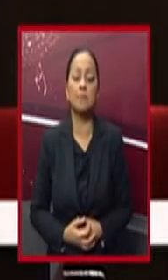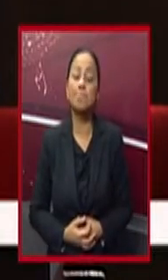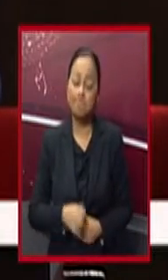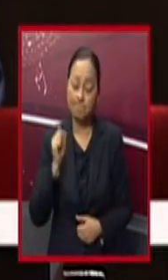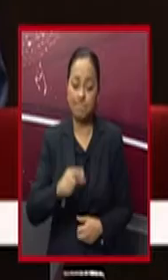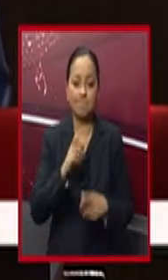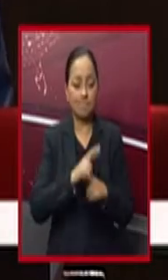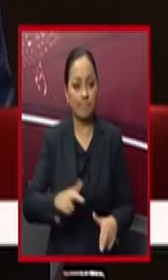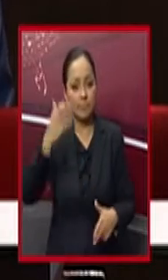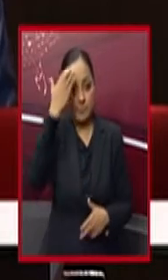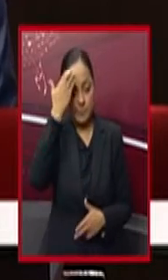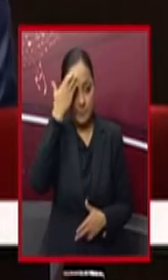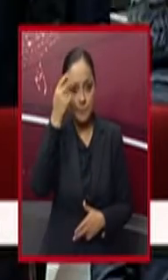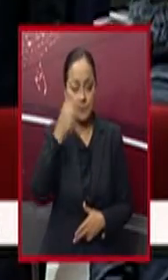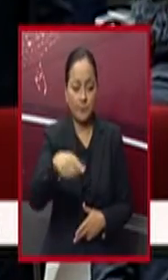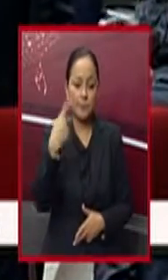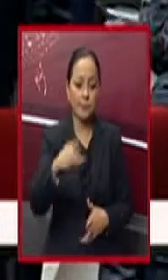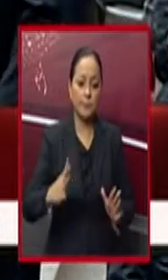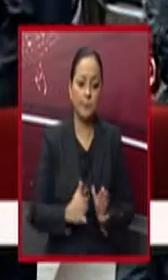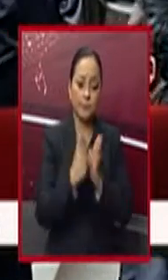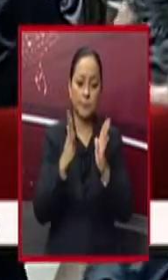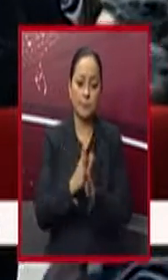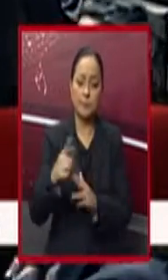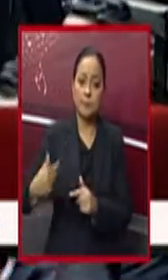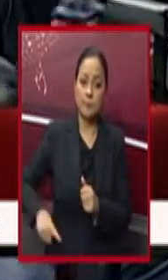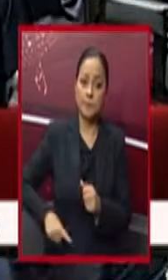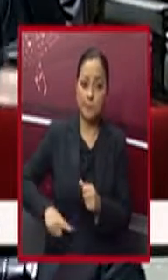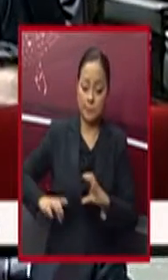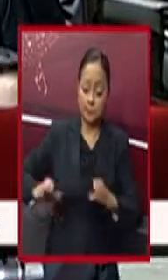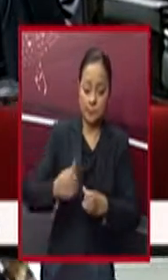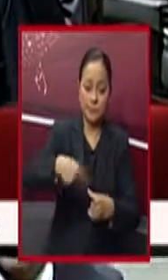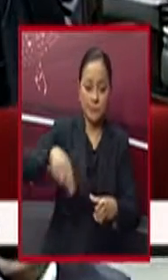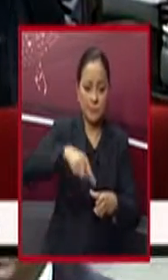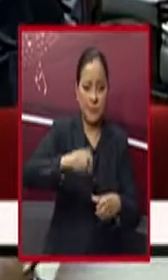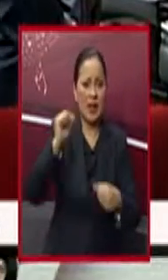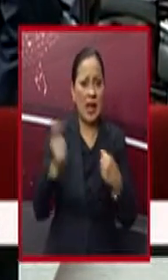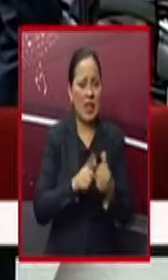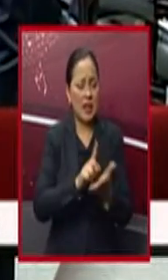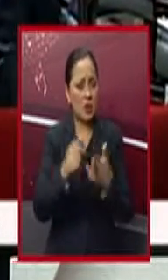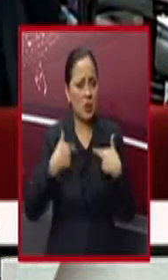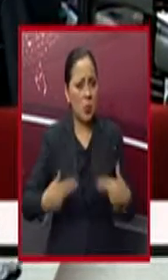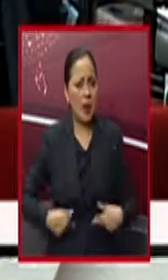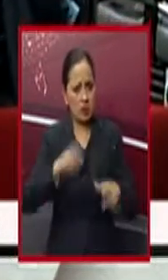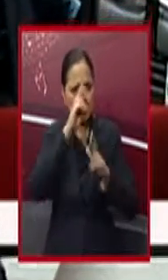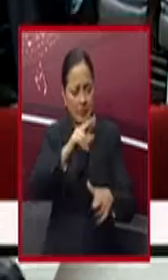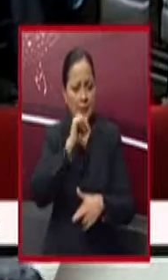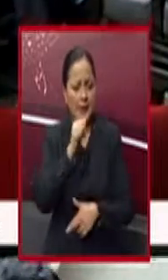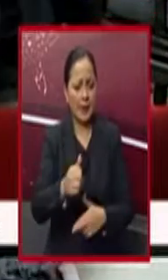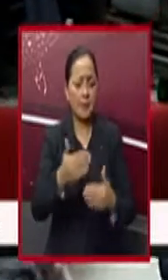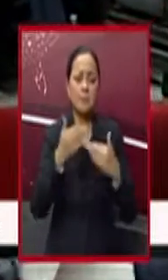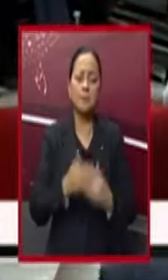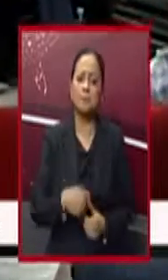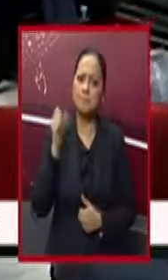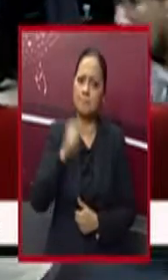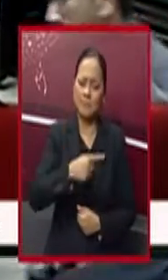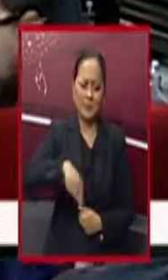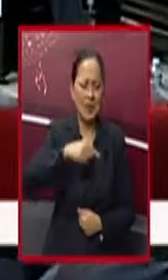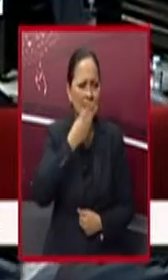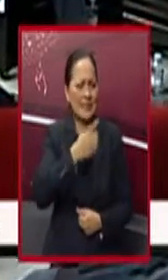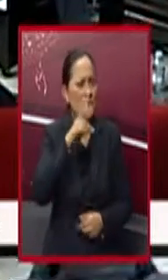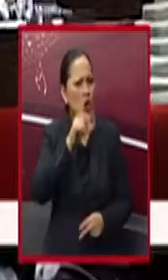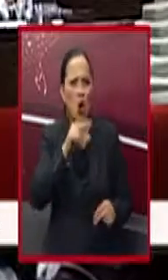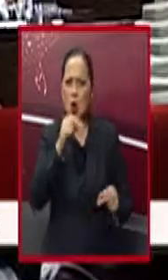el involucramiento y la participación del Estado en estas violaciones a los derechos humanos. Seguir negando